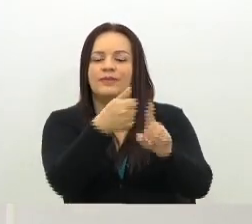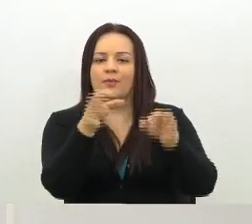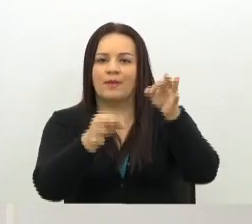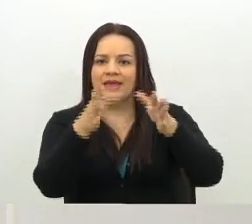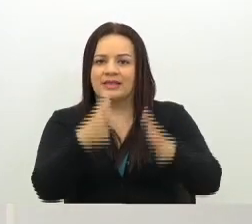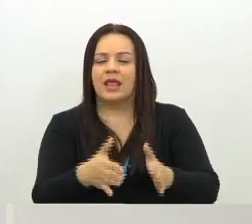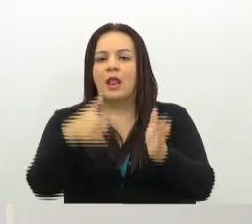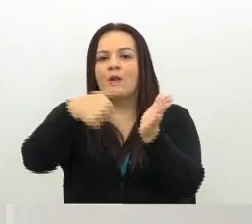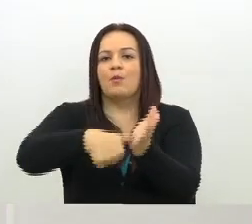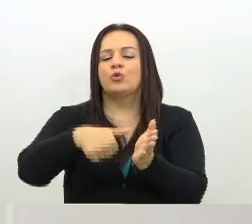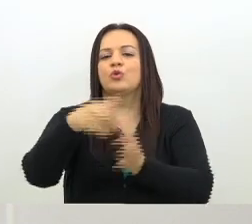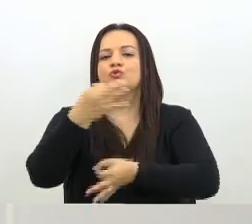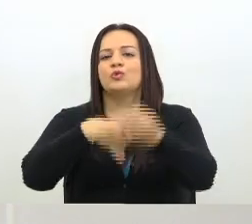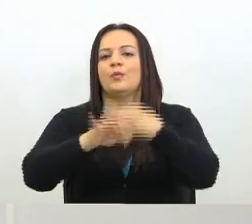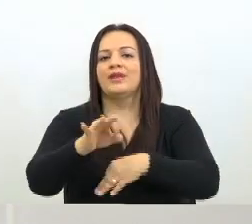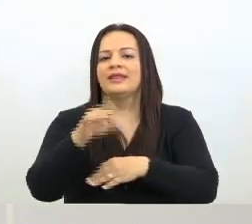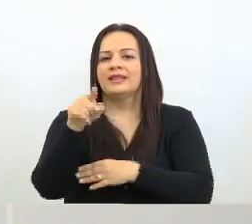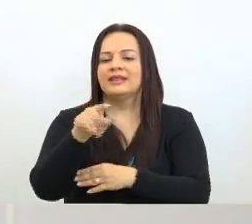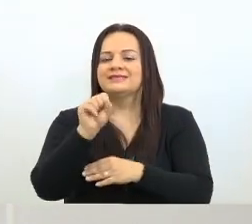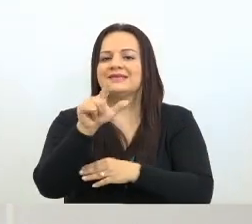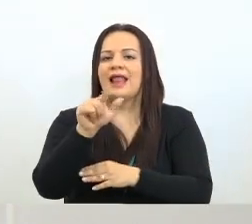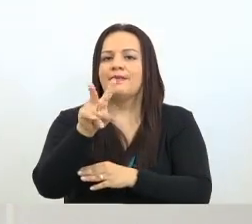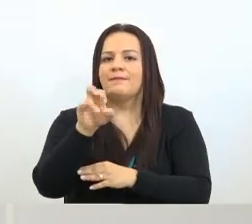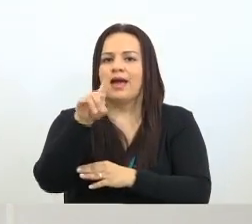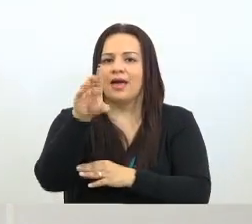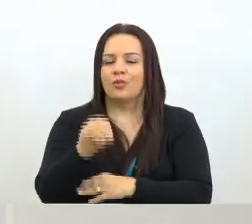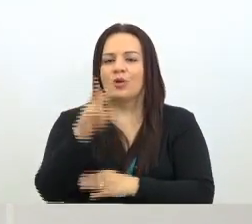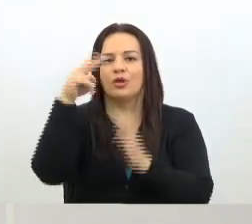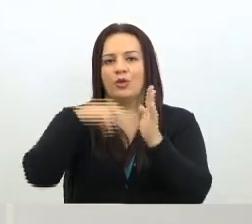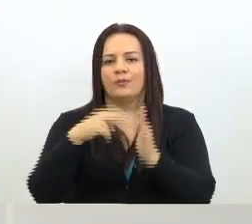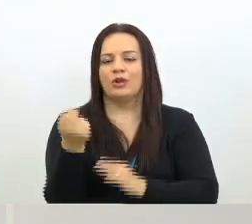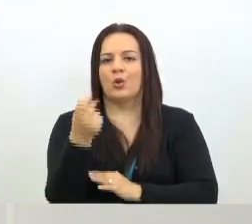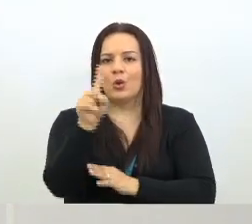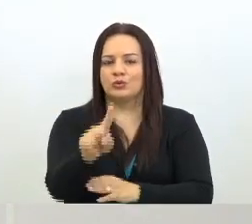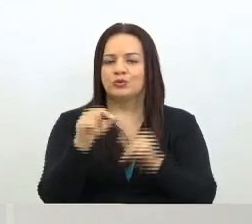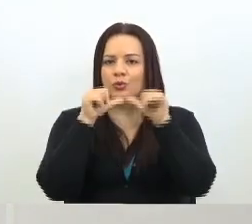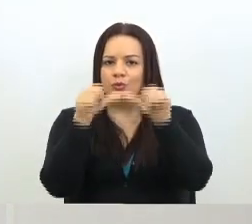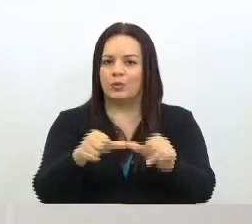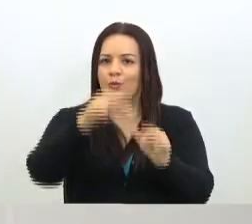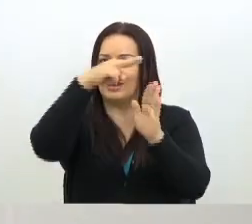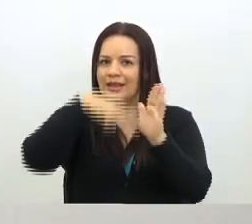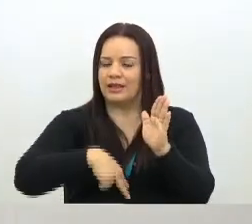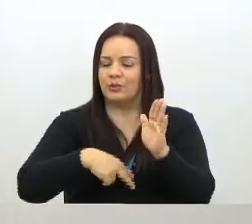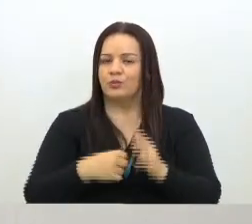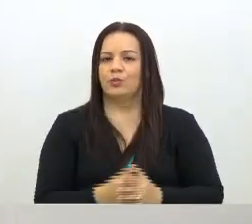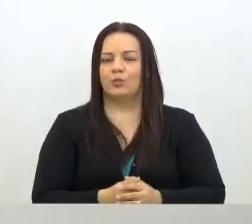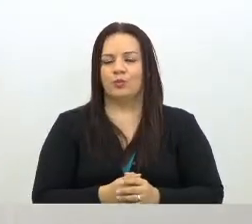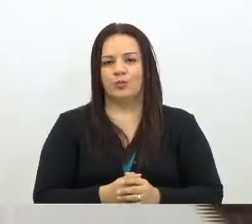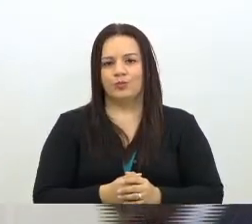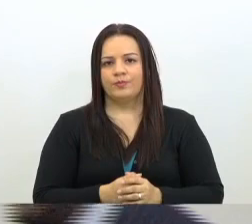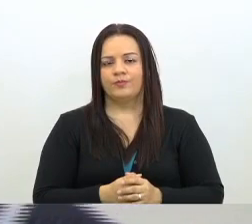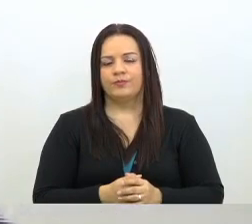voto suplente, en el voto salvado en el 2011. Continúo leyendo.